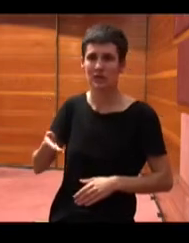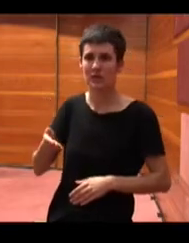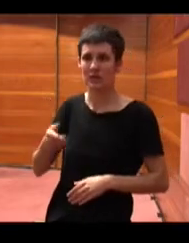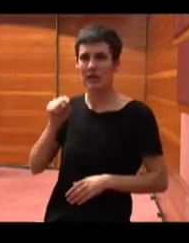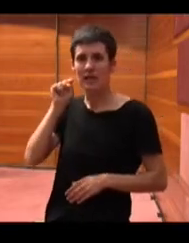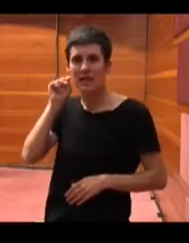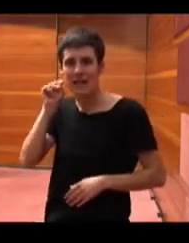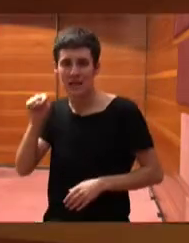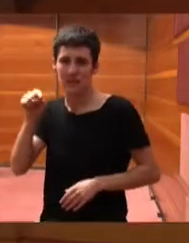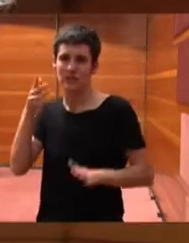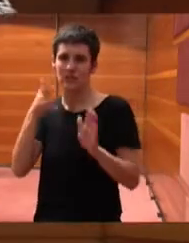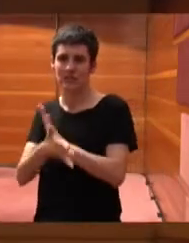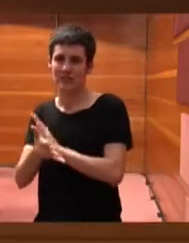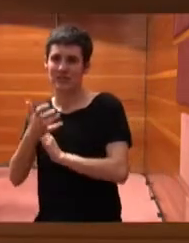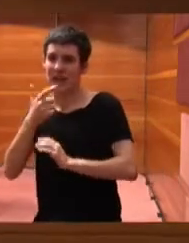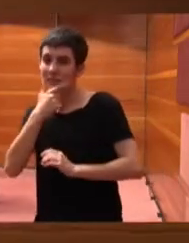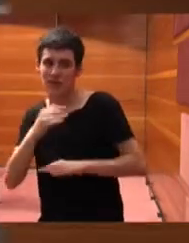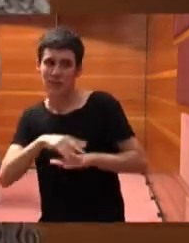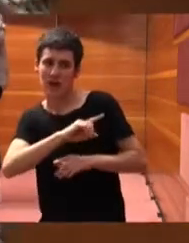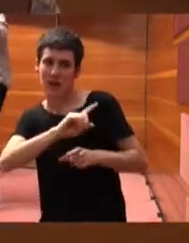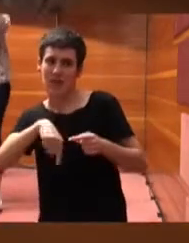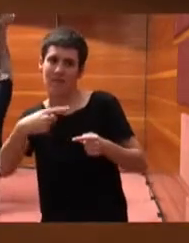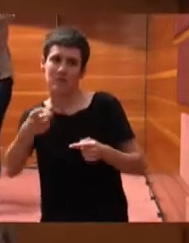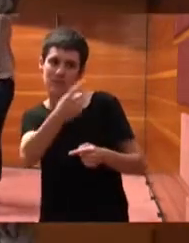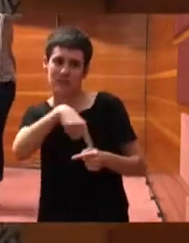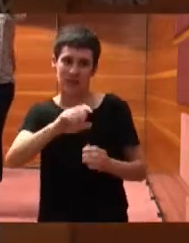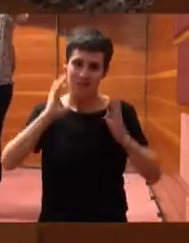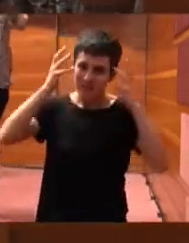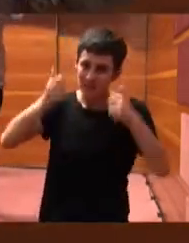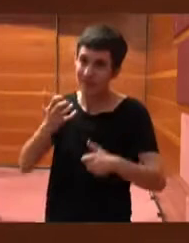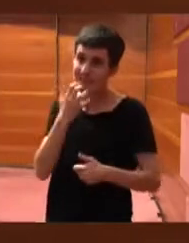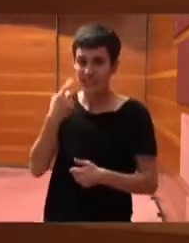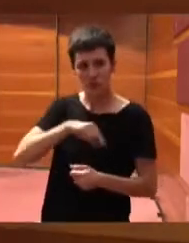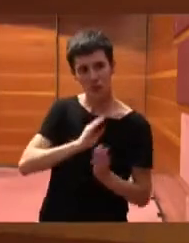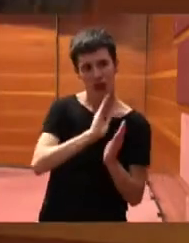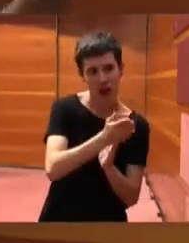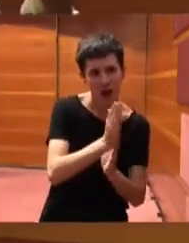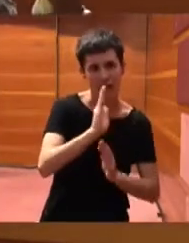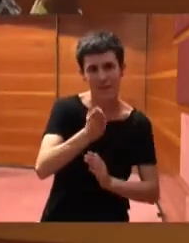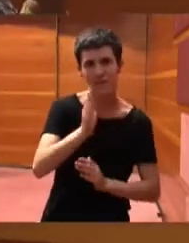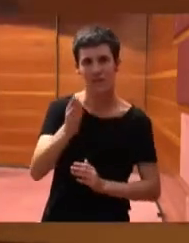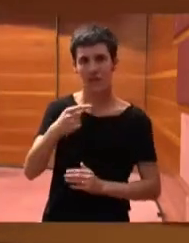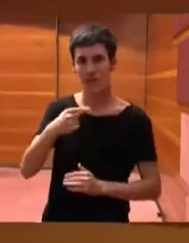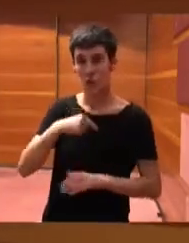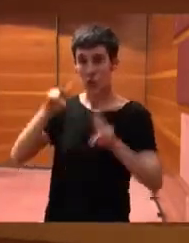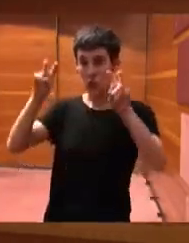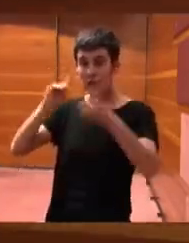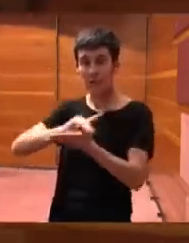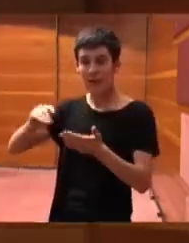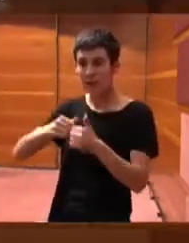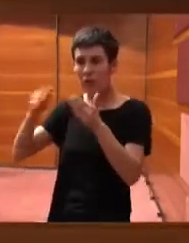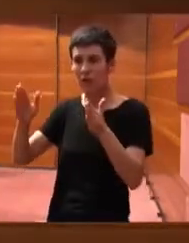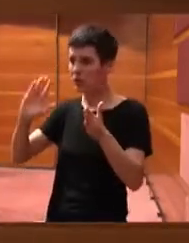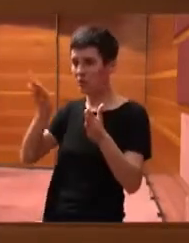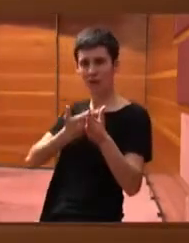podemos llegar a involucrar. Si les tocamos la fibra, yo estoy dispuesta a hacer cosas por datos abiertos. ¿Vale? Yo estoy